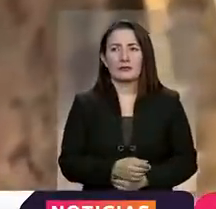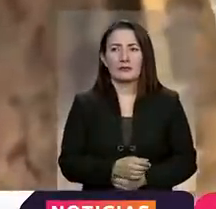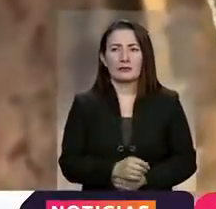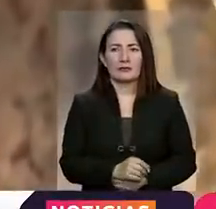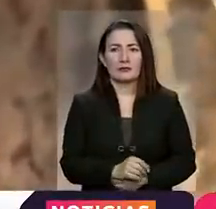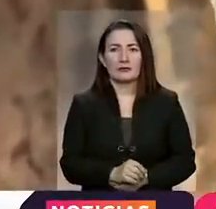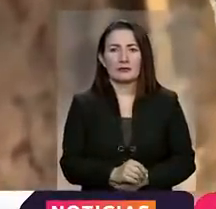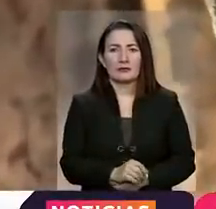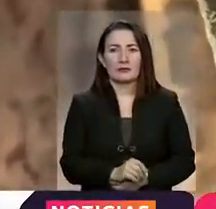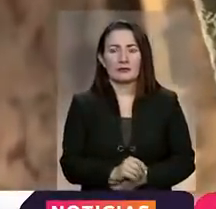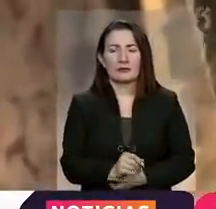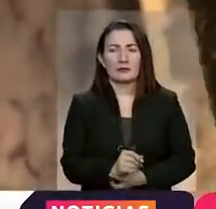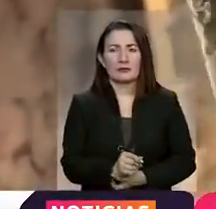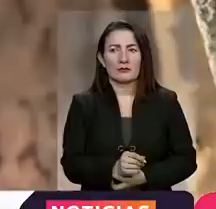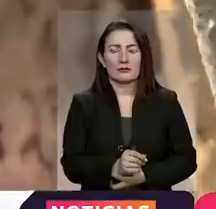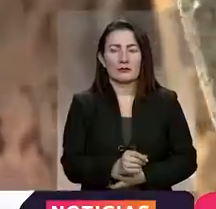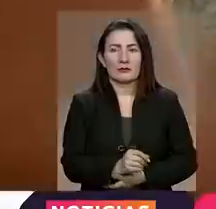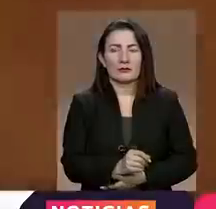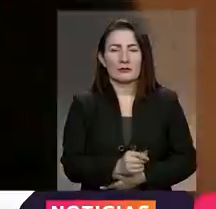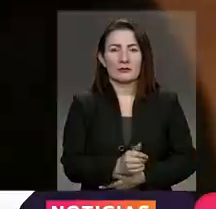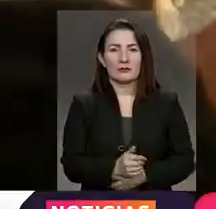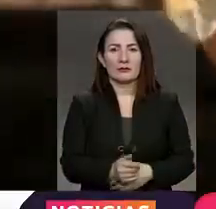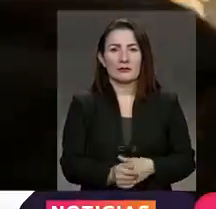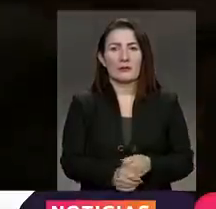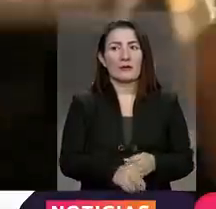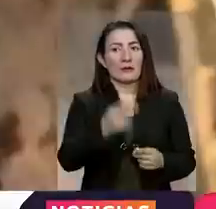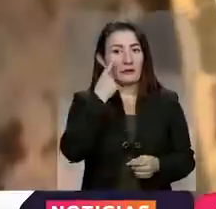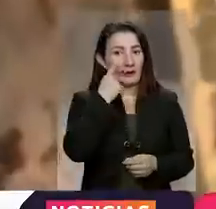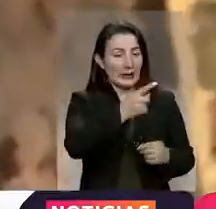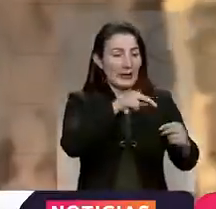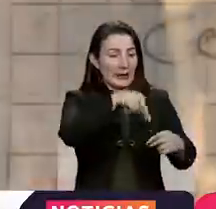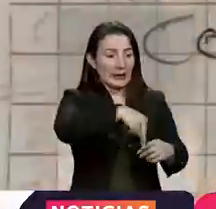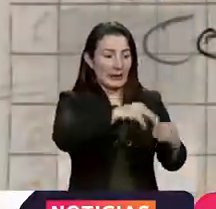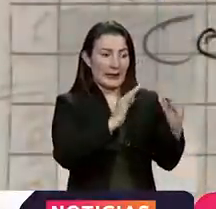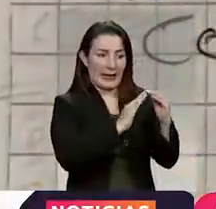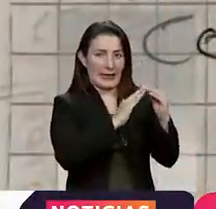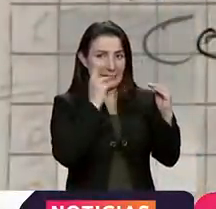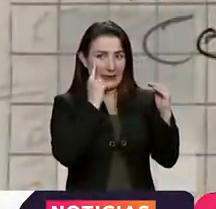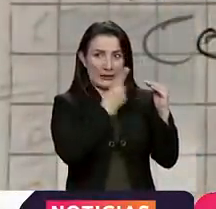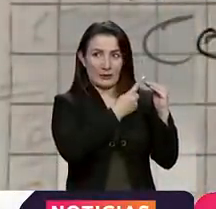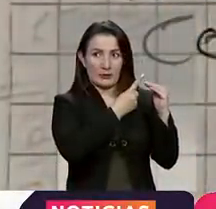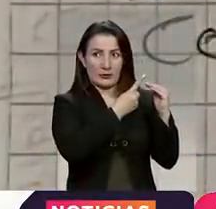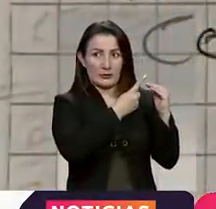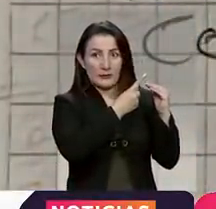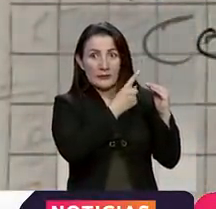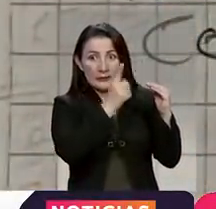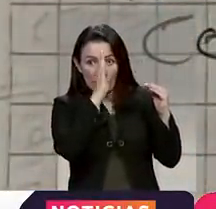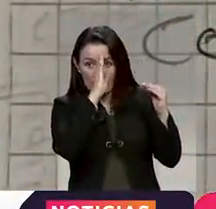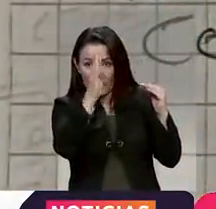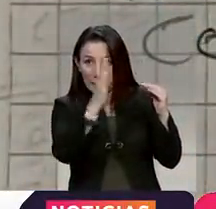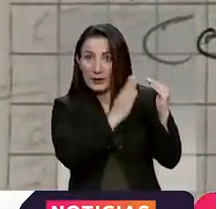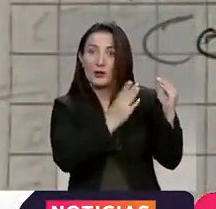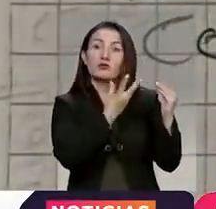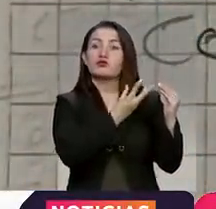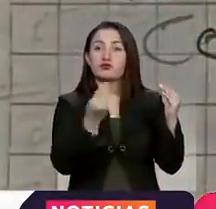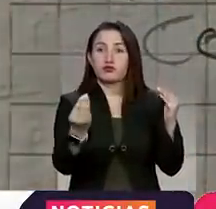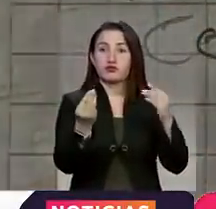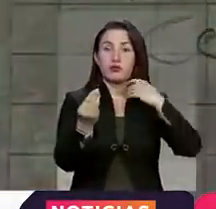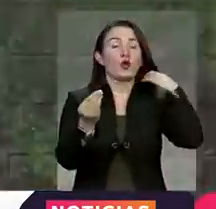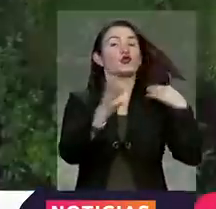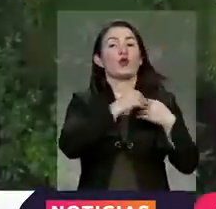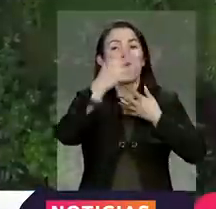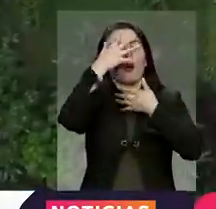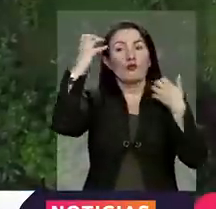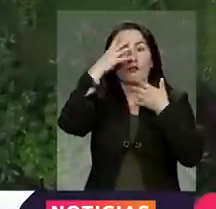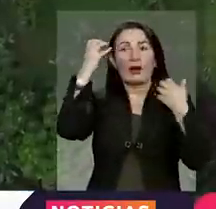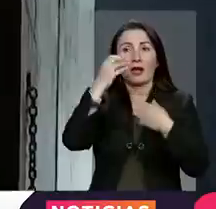Así está ubicado eso. ¿Ustedes estaban aquí? Sí, en esta caseta. ¿Y ellos llegaron de frente? Sí, casi de frente y